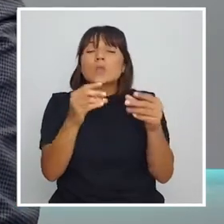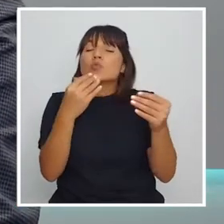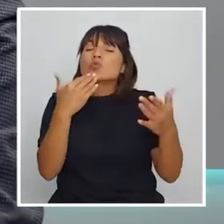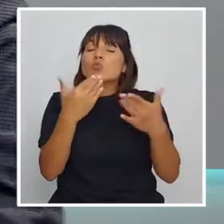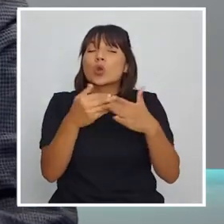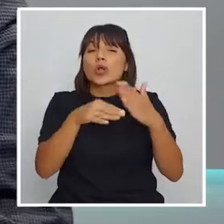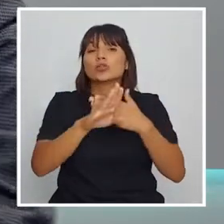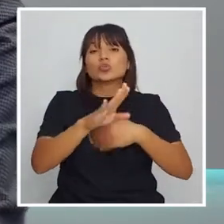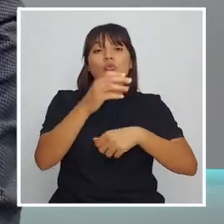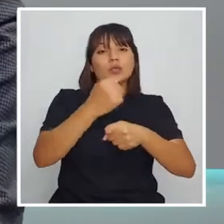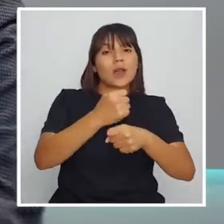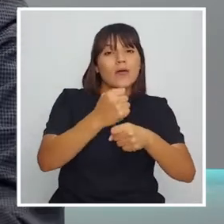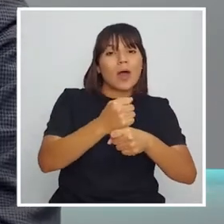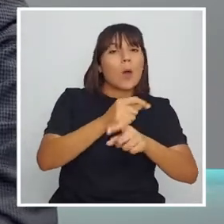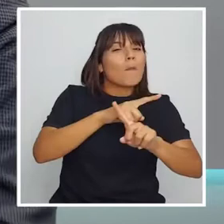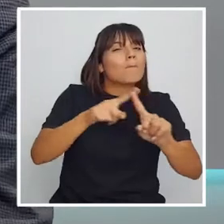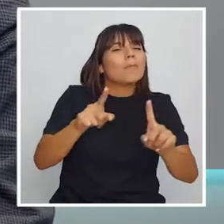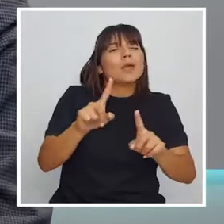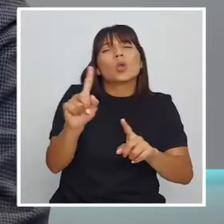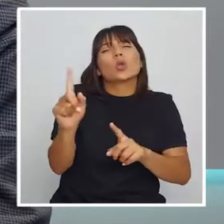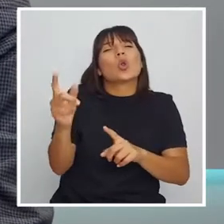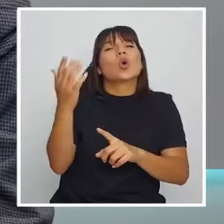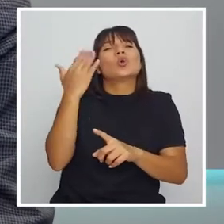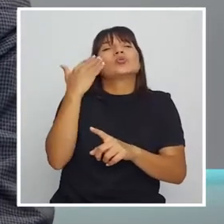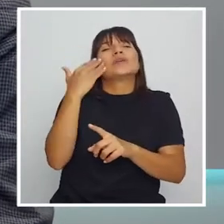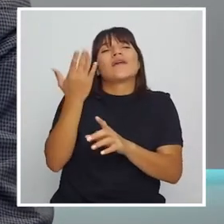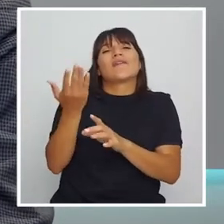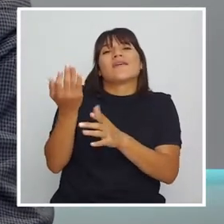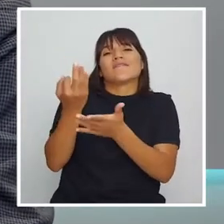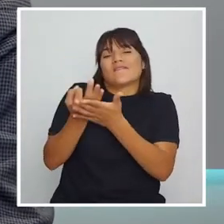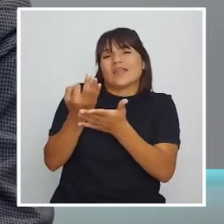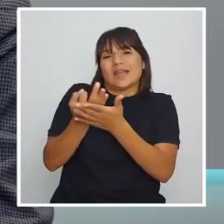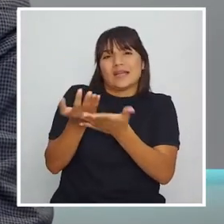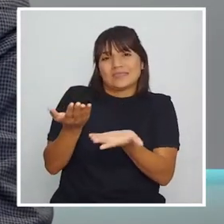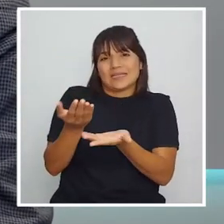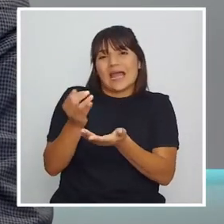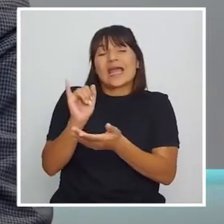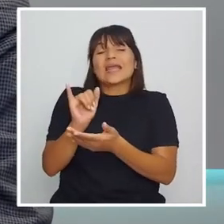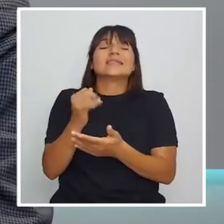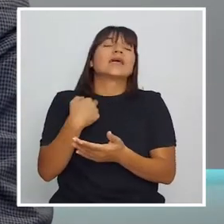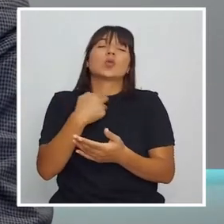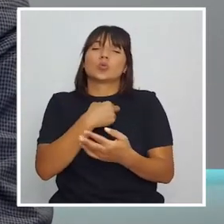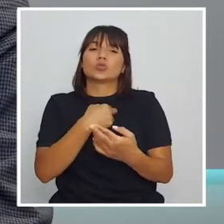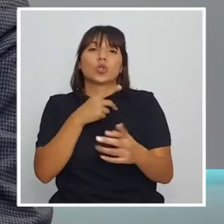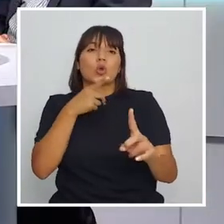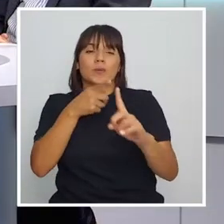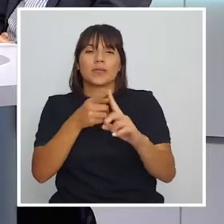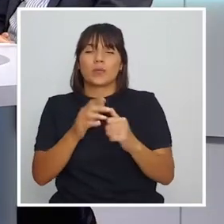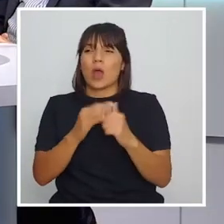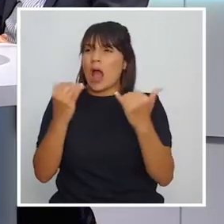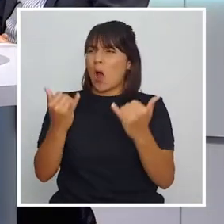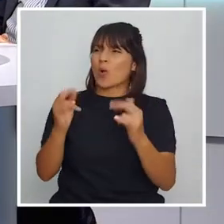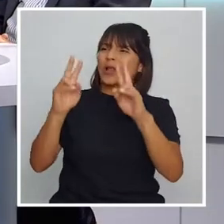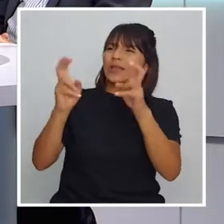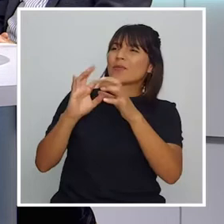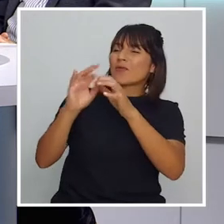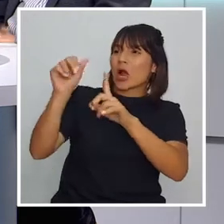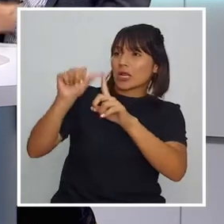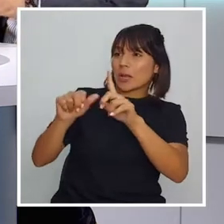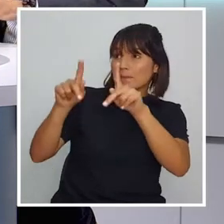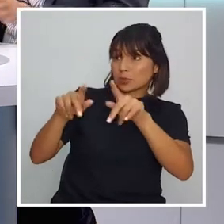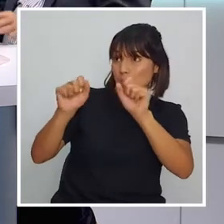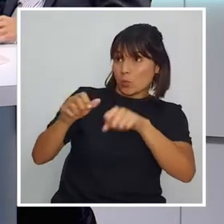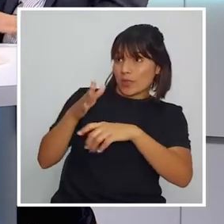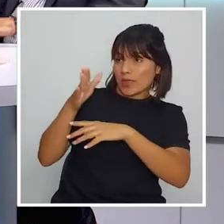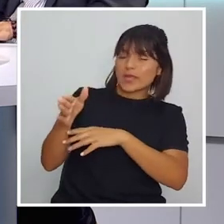expertos en finanzas. Bueno, esa labor de educación financiera es parte de nuestra razón de ser. Y ahora en temas de aguinaldo la gente puede acudir. Sí, nos pueden